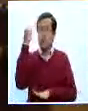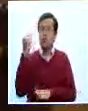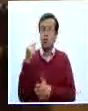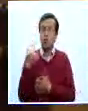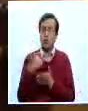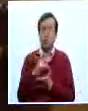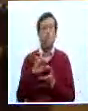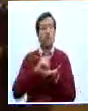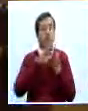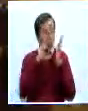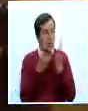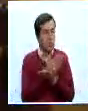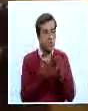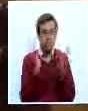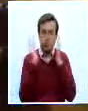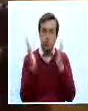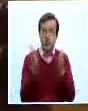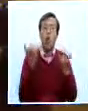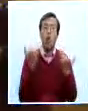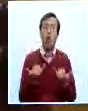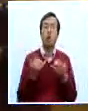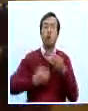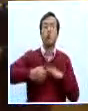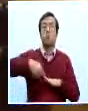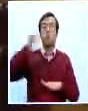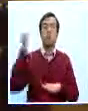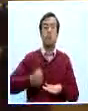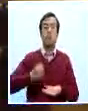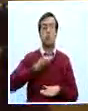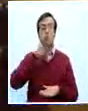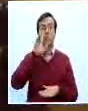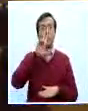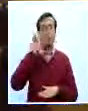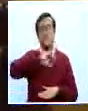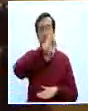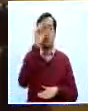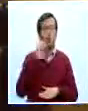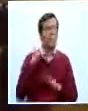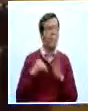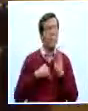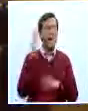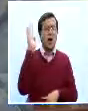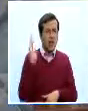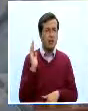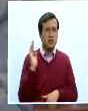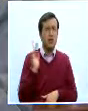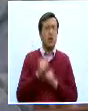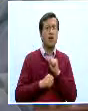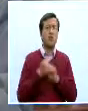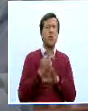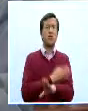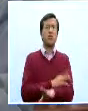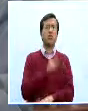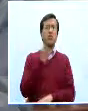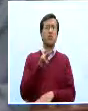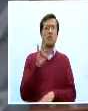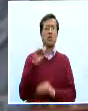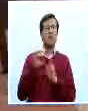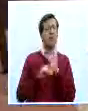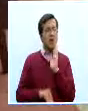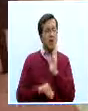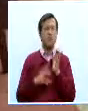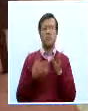personas de los ciudadanos hoy las Cortes sentencian 30% veces más de lo que sentenciaban en el 2007 es decir no se